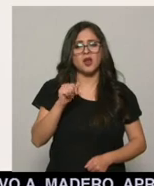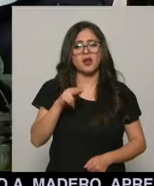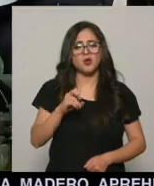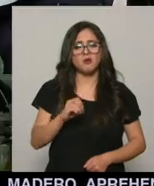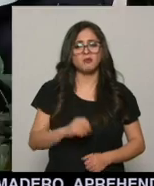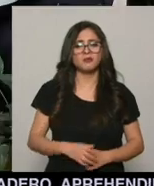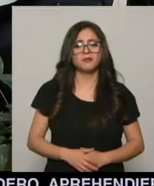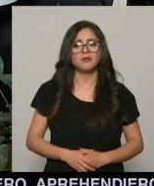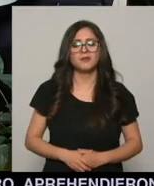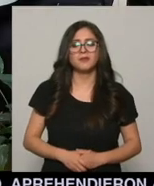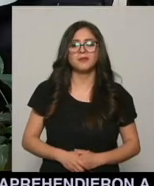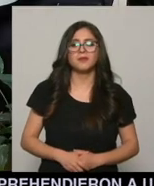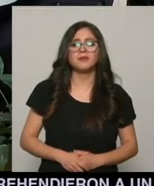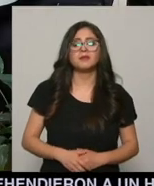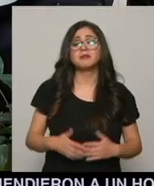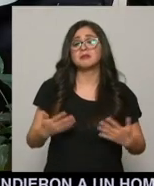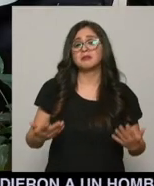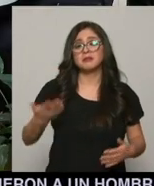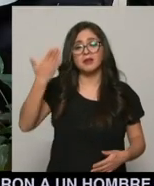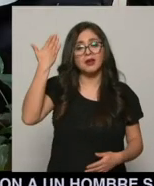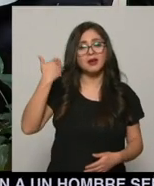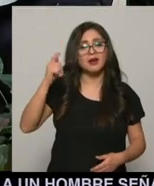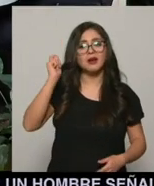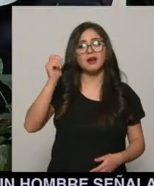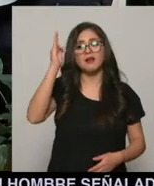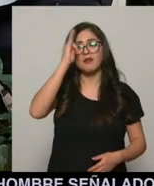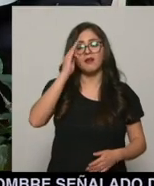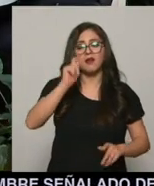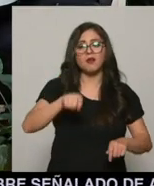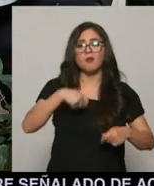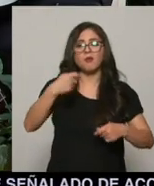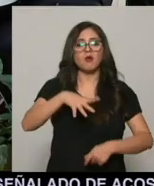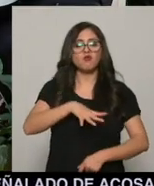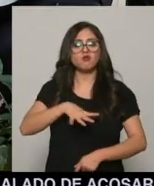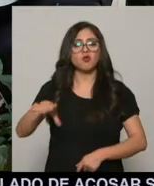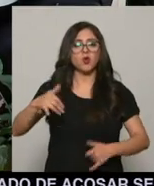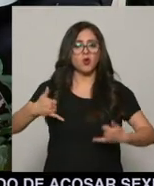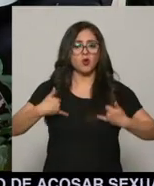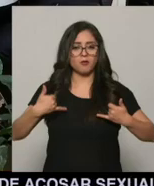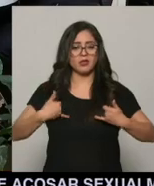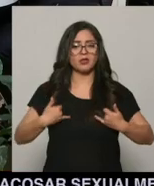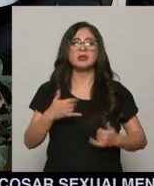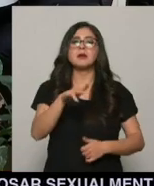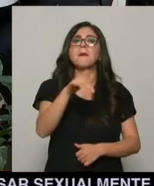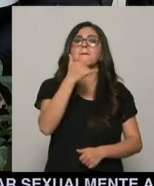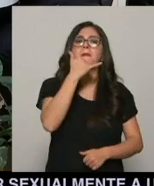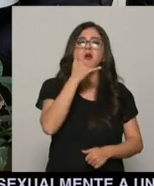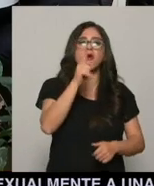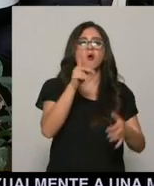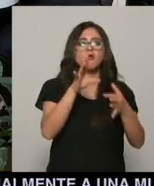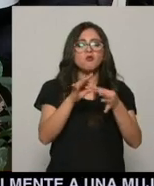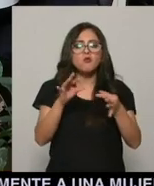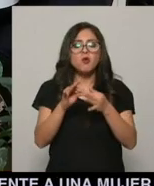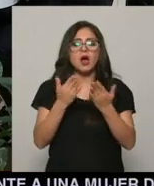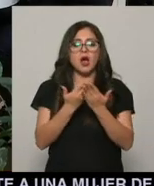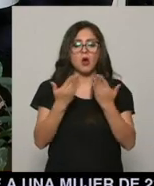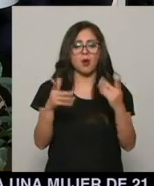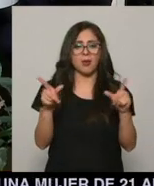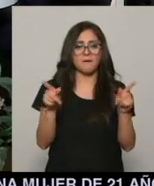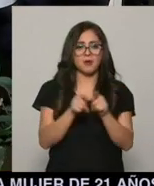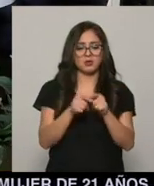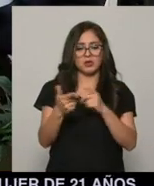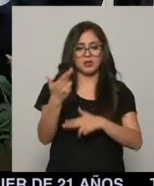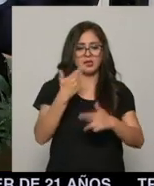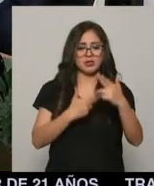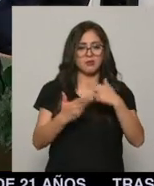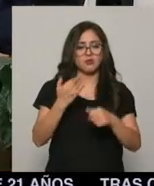Solano es parte del desprecio que Calderón le otorgó a los jóvenes. ¿Qué te parece si nos vamos con esta reflexión a pausa y ya volvemos? Estamos